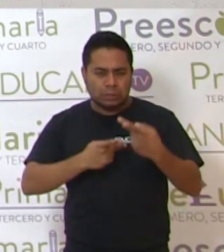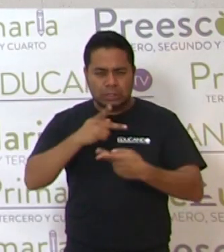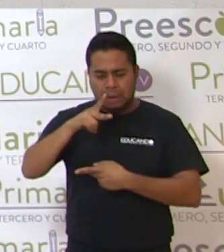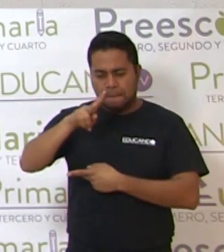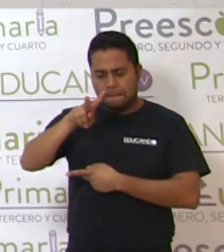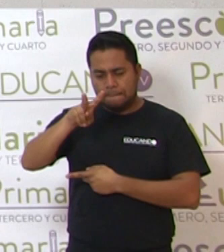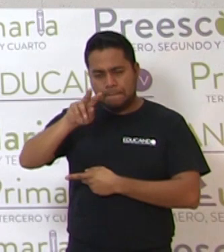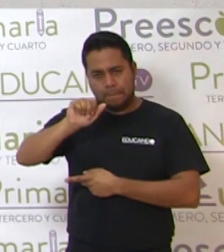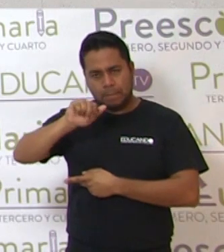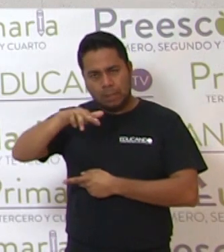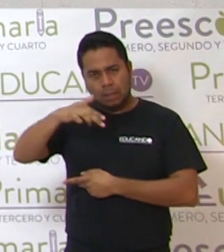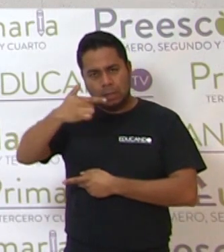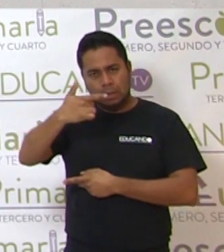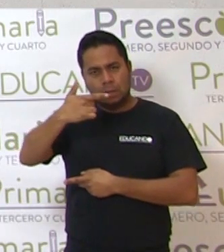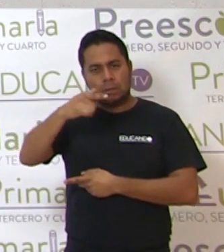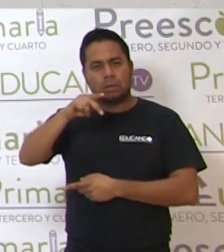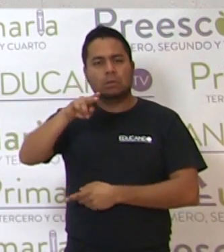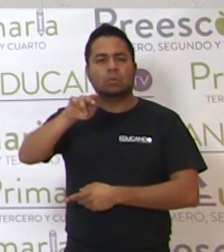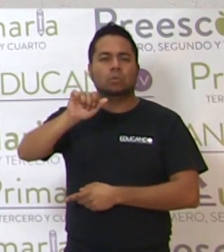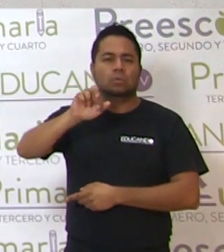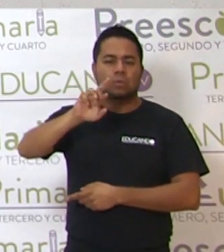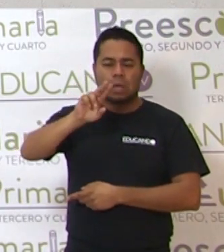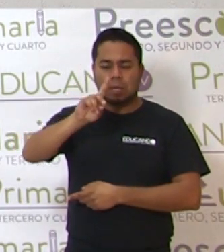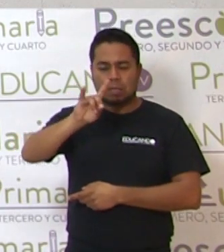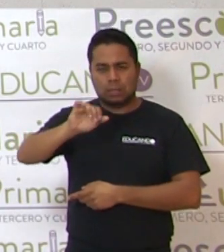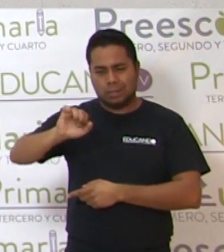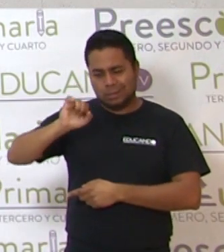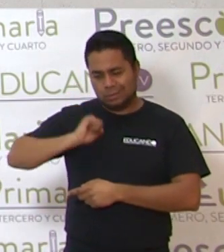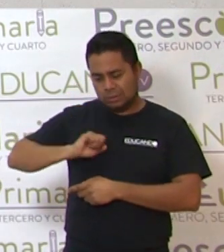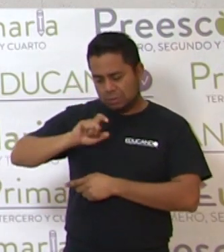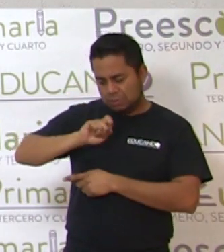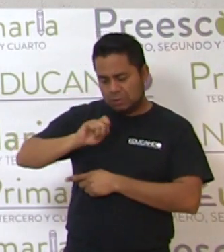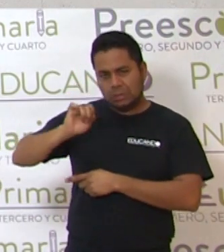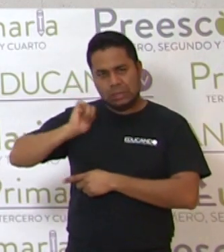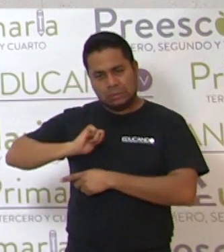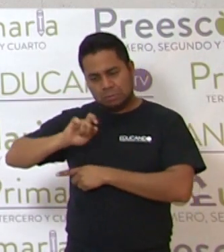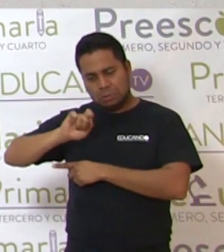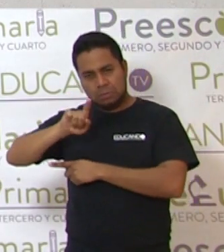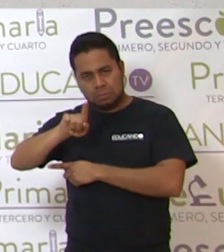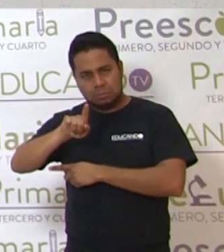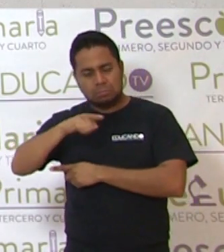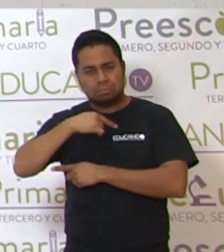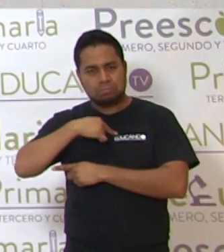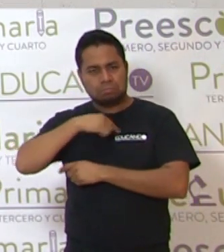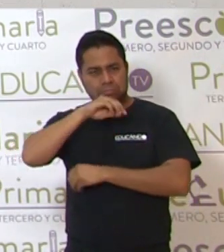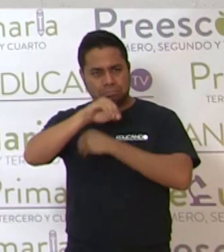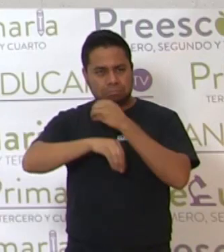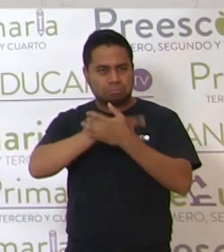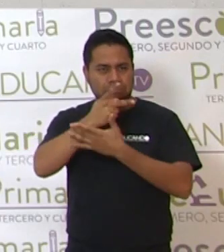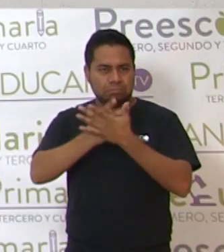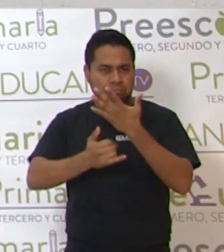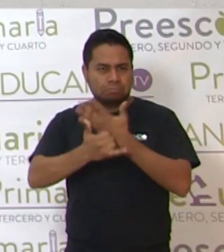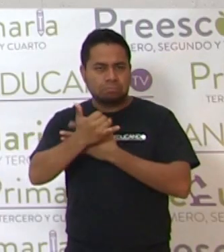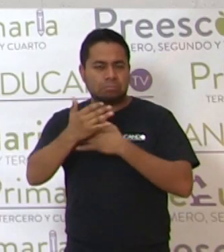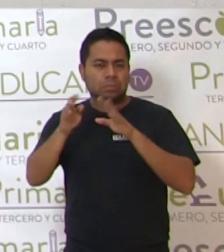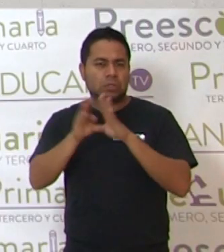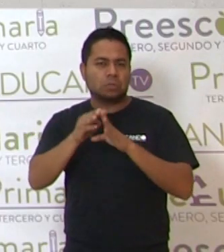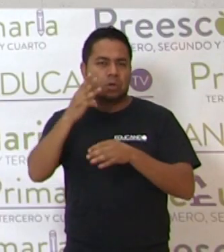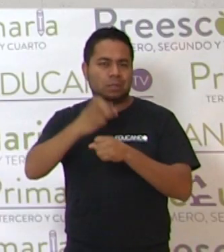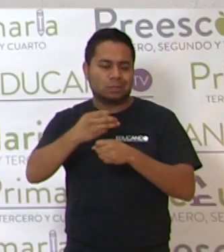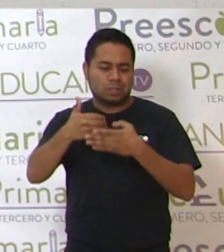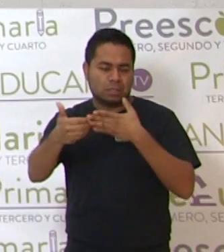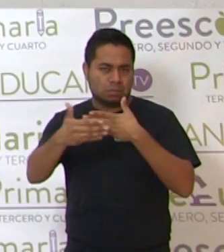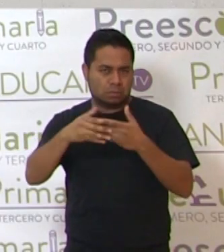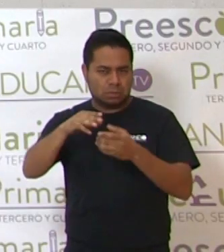se maneja a partir del siglo XX y XXI. Le manejé o le puse a este proyecto como el del tercer milenio